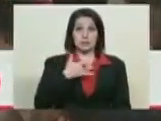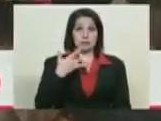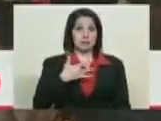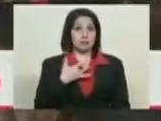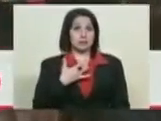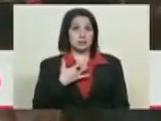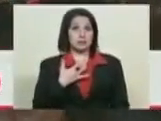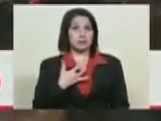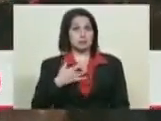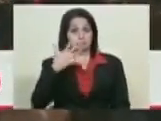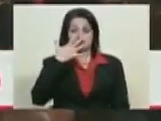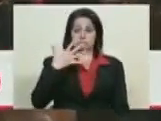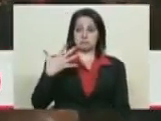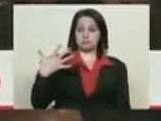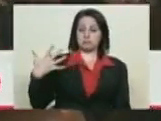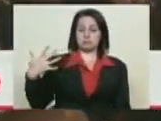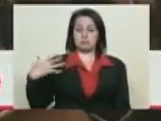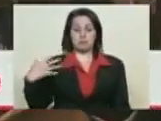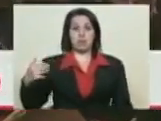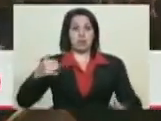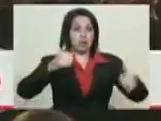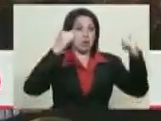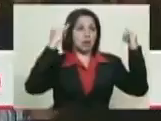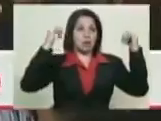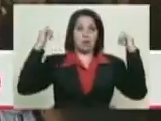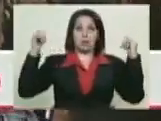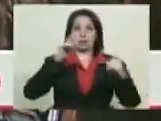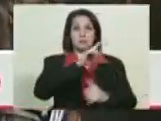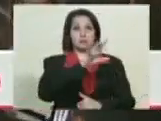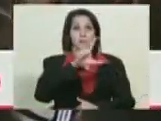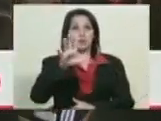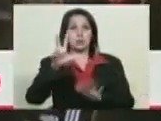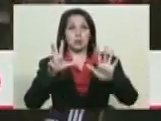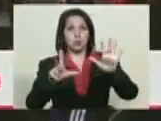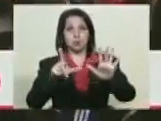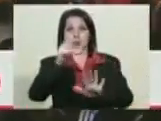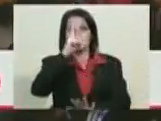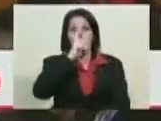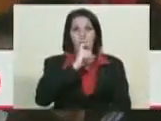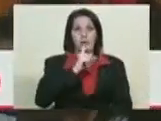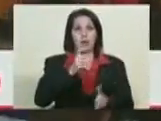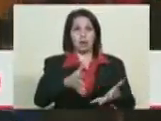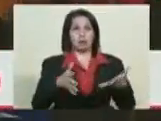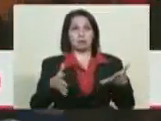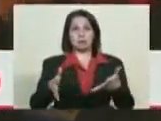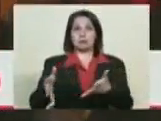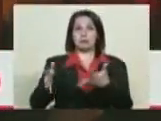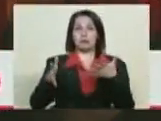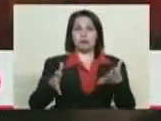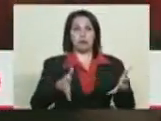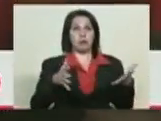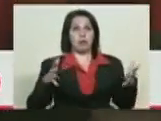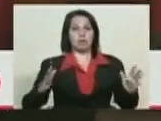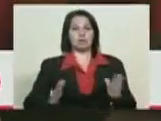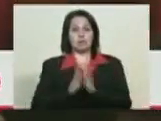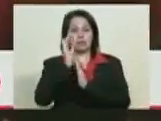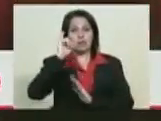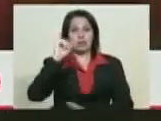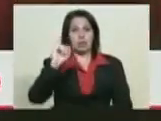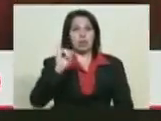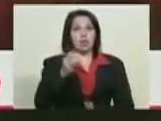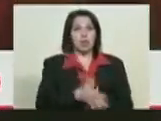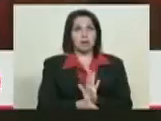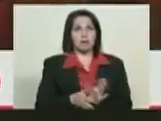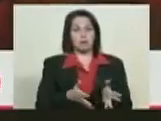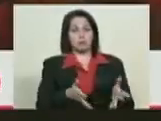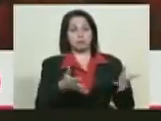orgullosas de haber celebrado los 158 años de la victoria de la batalla de Santa Inés con esta